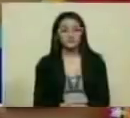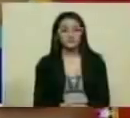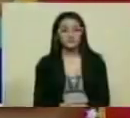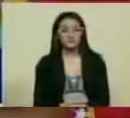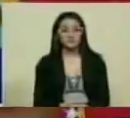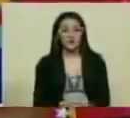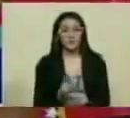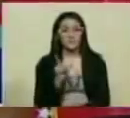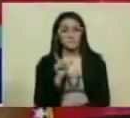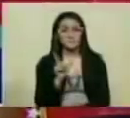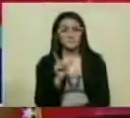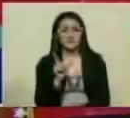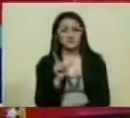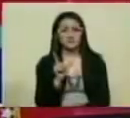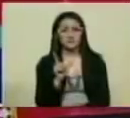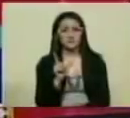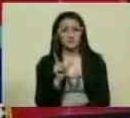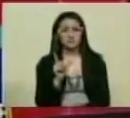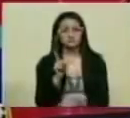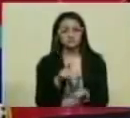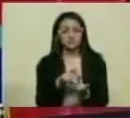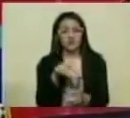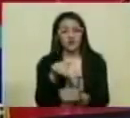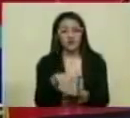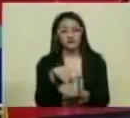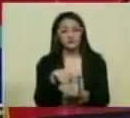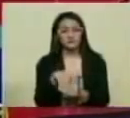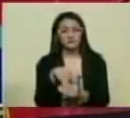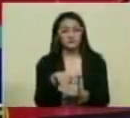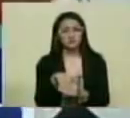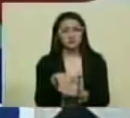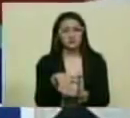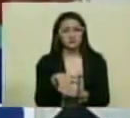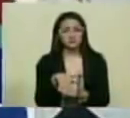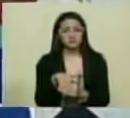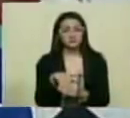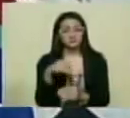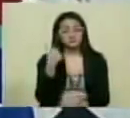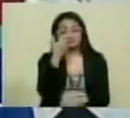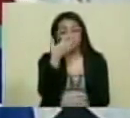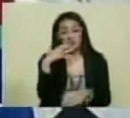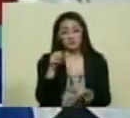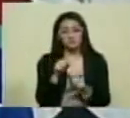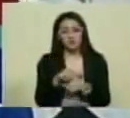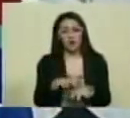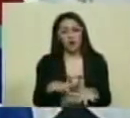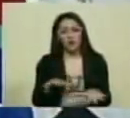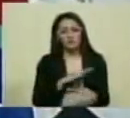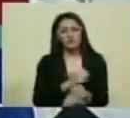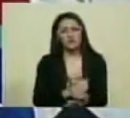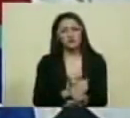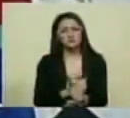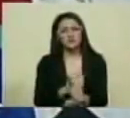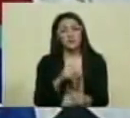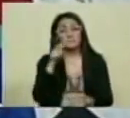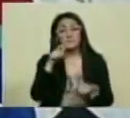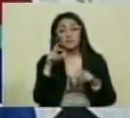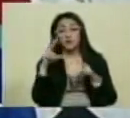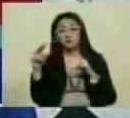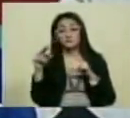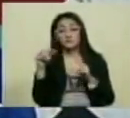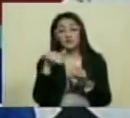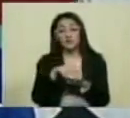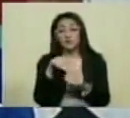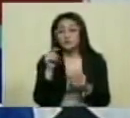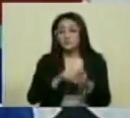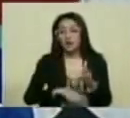Unido de Venezuela, fuimos a unas elecciones donde el imperialismo desplegó toda su fuerza para que aquí no saliera la gente a votar. Y